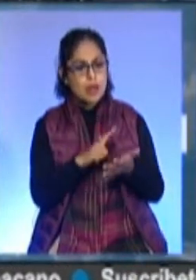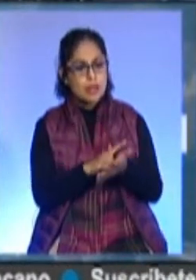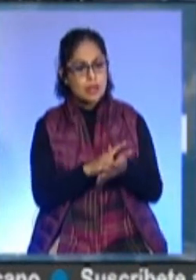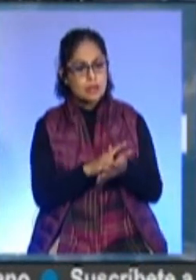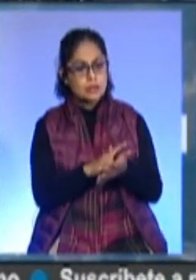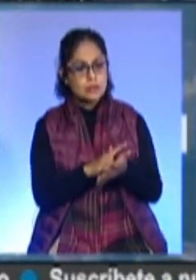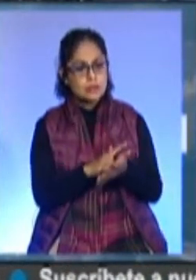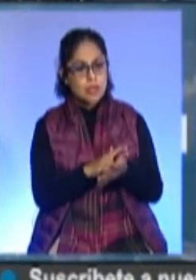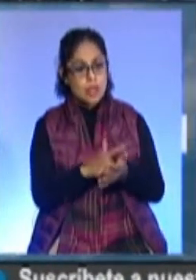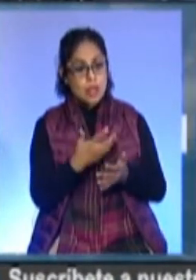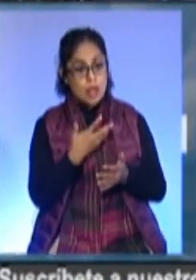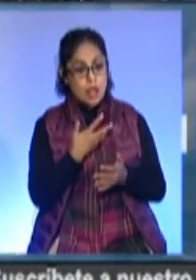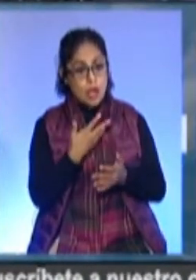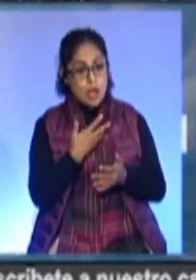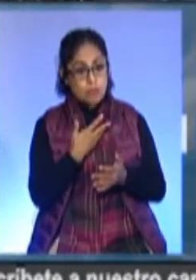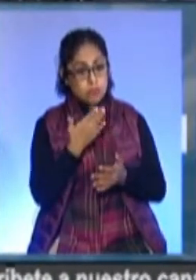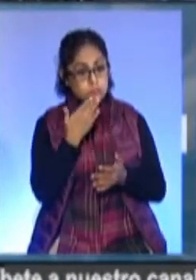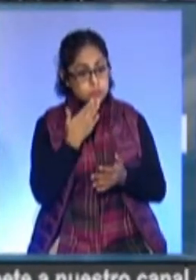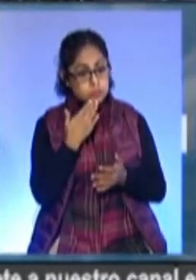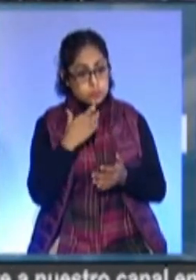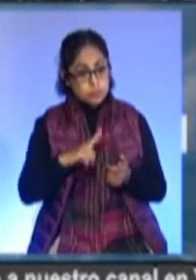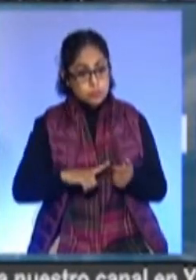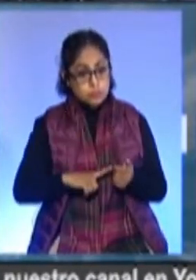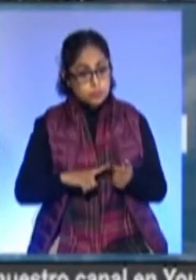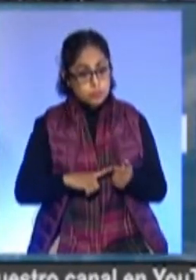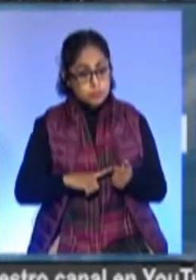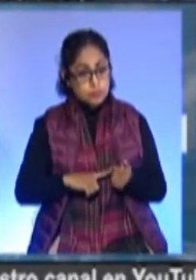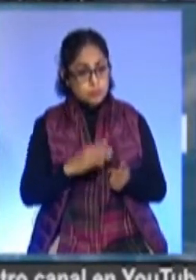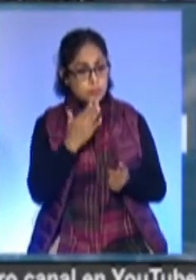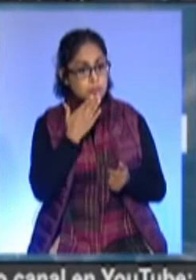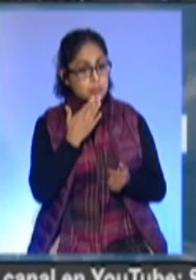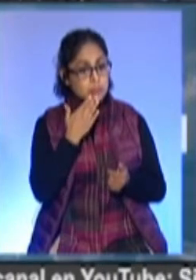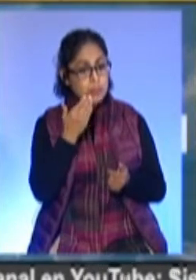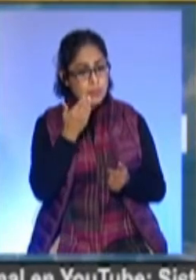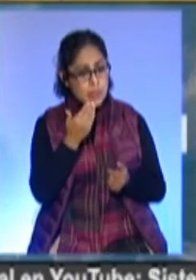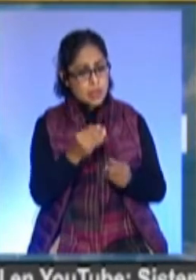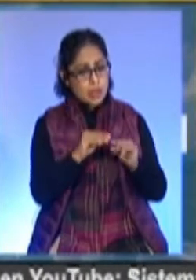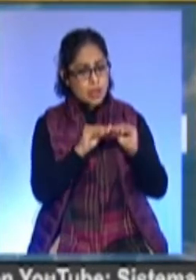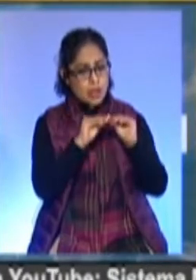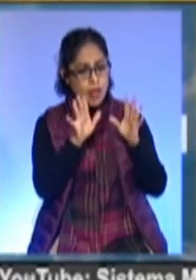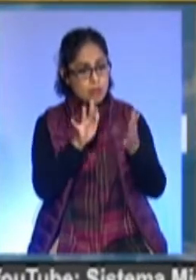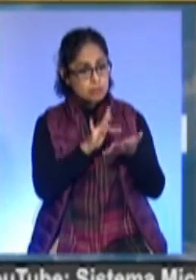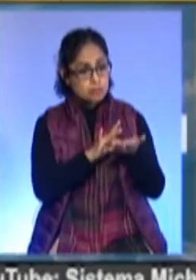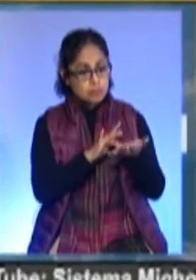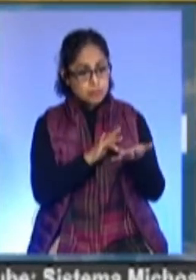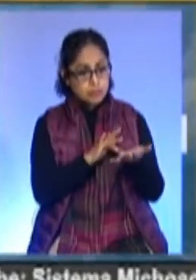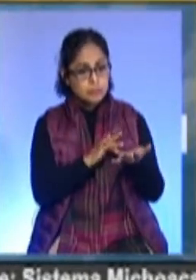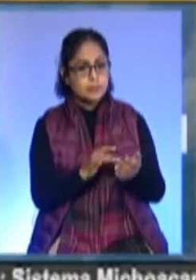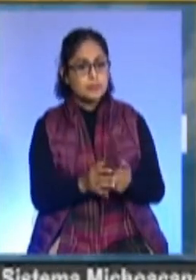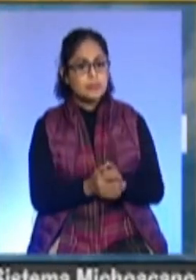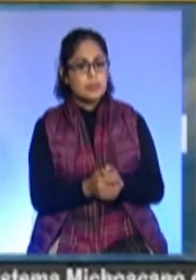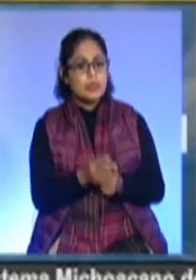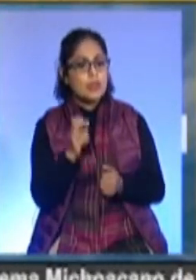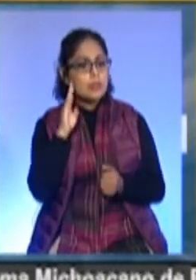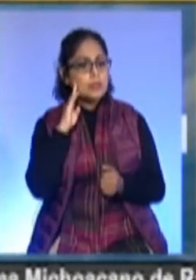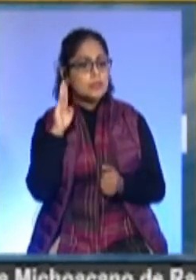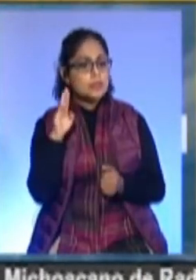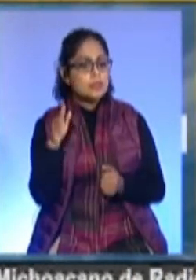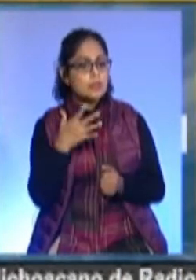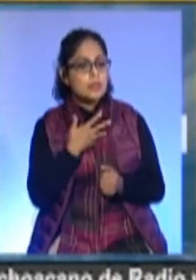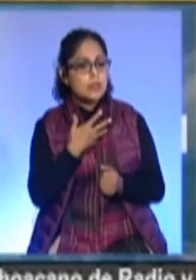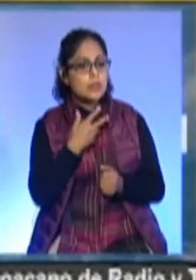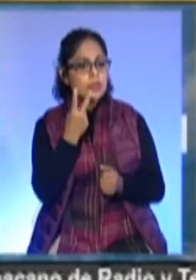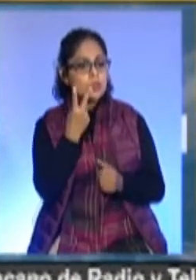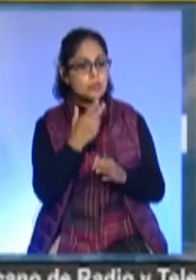hay una acción de gobierno que se tenga que realizar si no se tiene un diagnóstico claro y preciso de lo que está sucediendo. Y en Michoacán tenemos esos dos